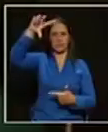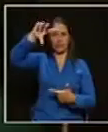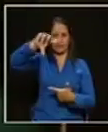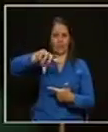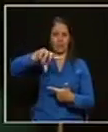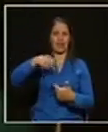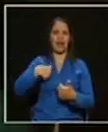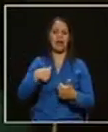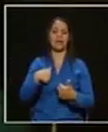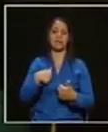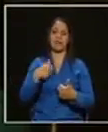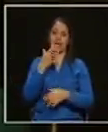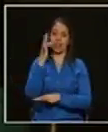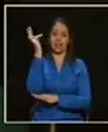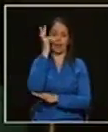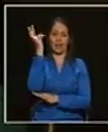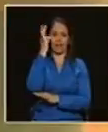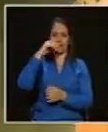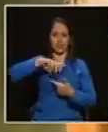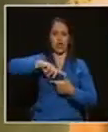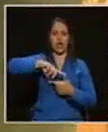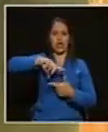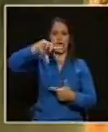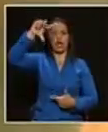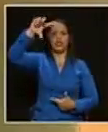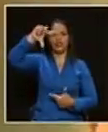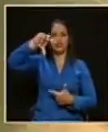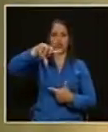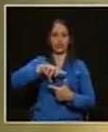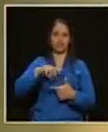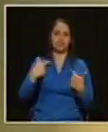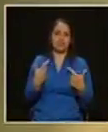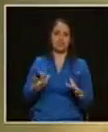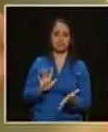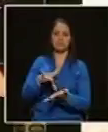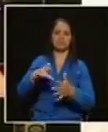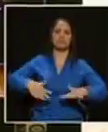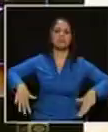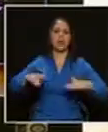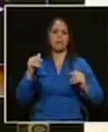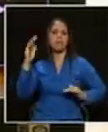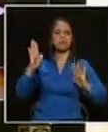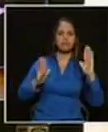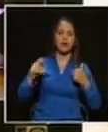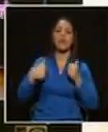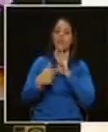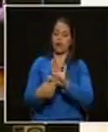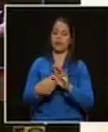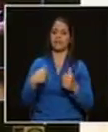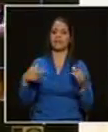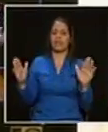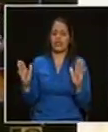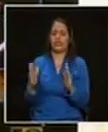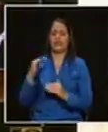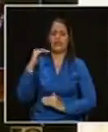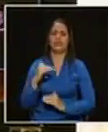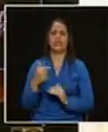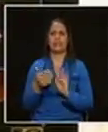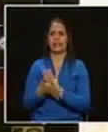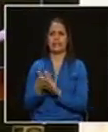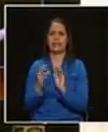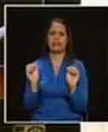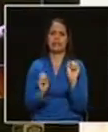En televisión nosotros tenemos que disminuir el espacio para poder que la lengua de señas quede en un cuadro